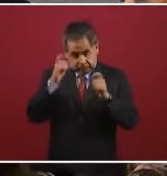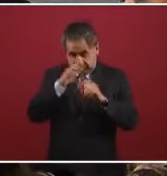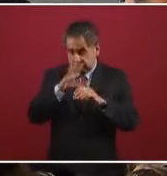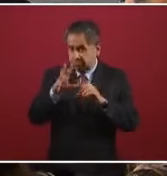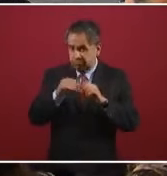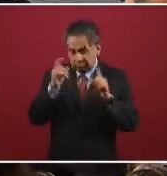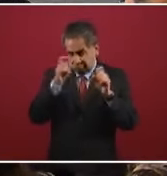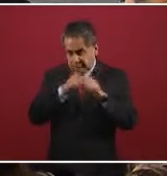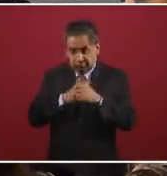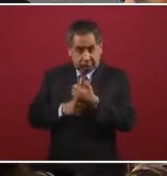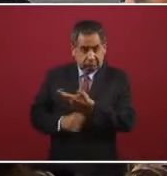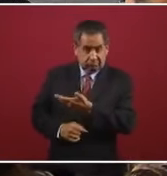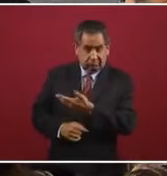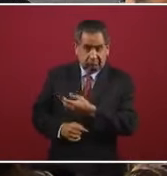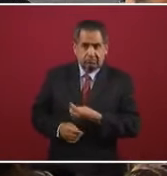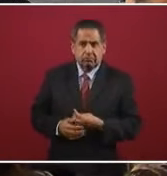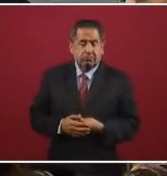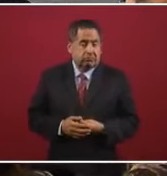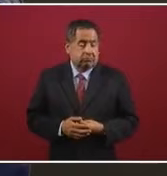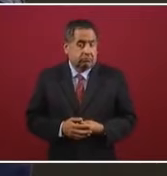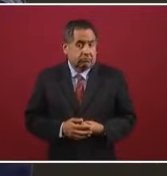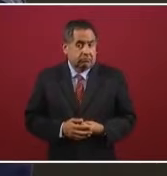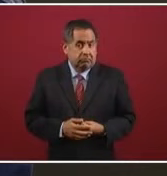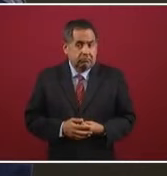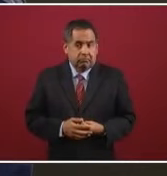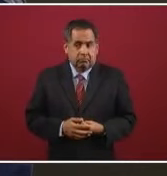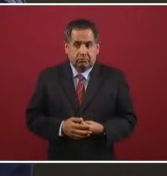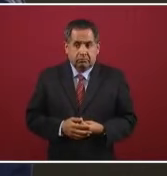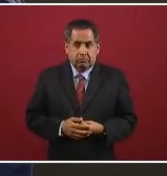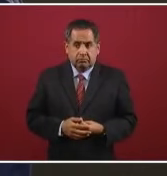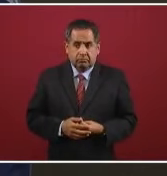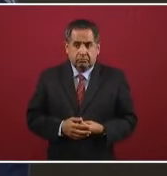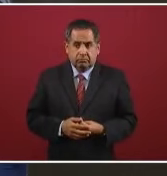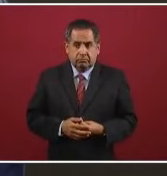sofisticado, nada